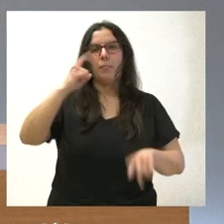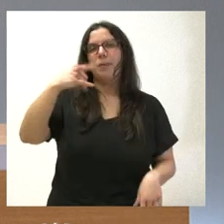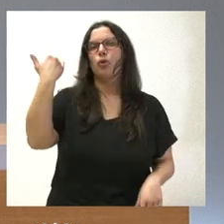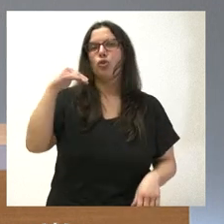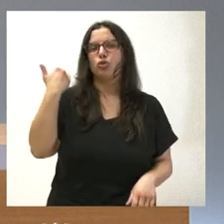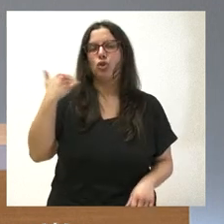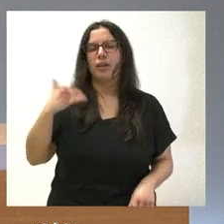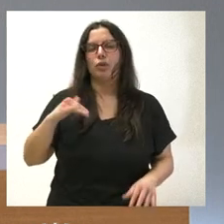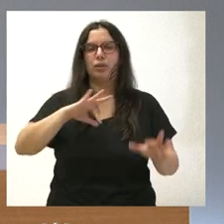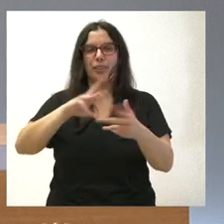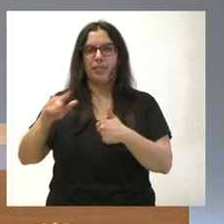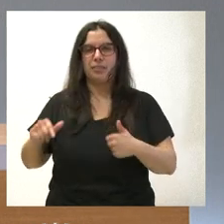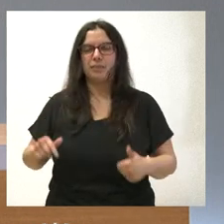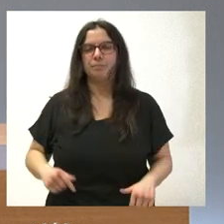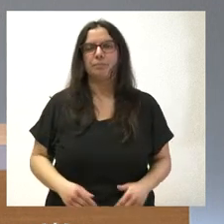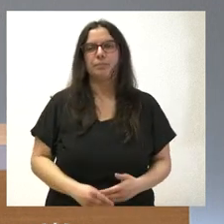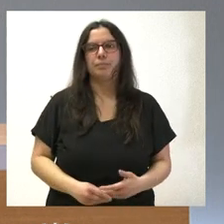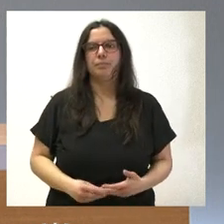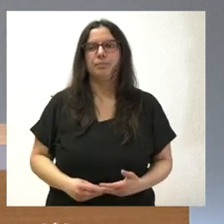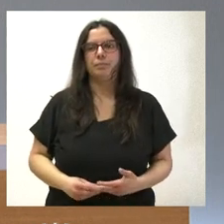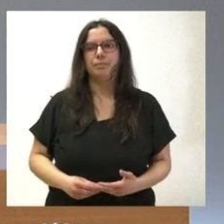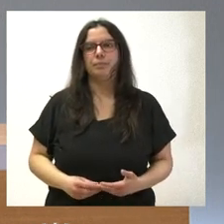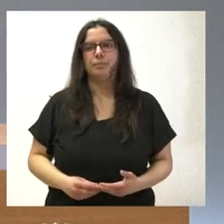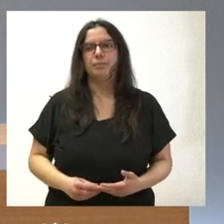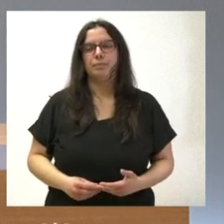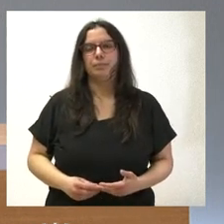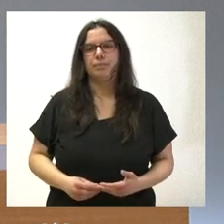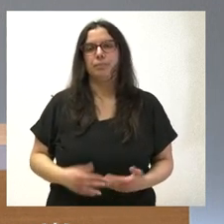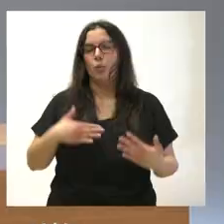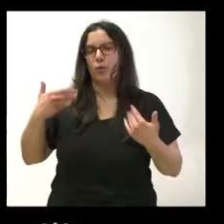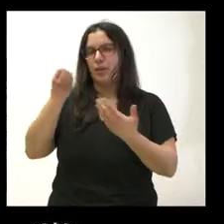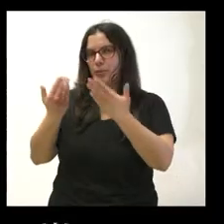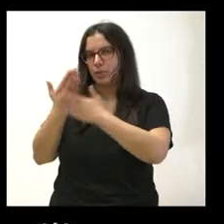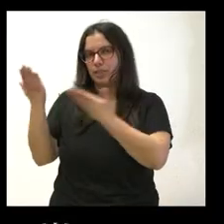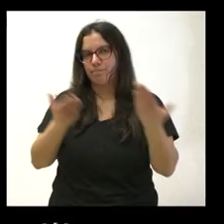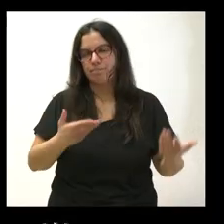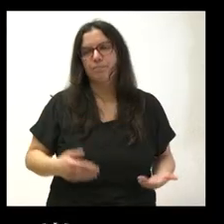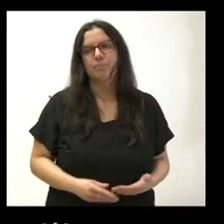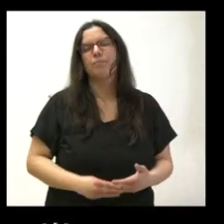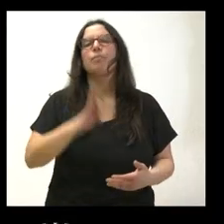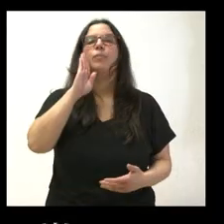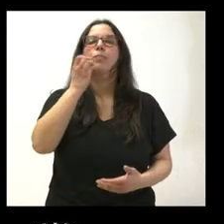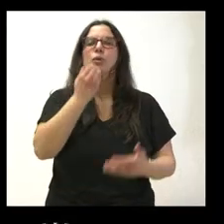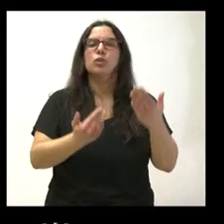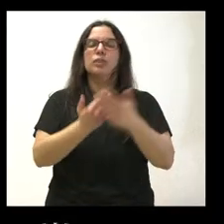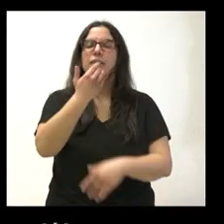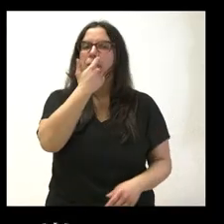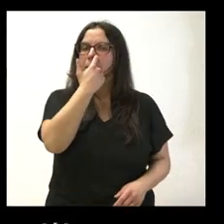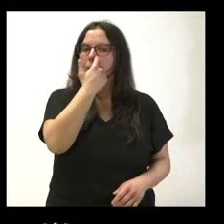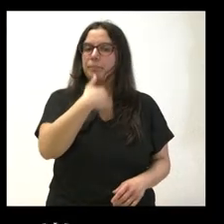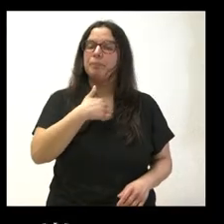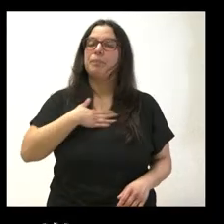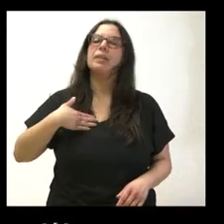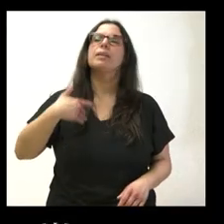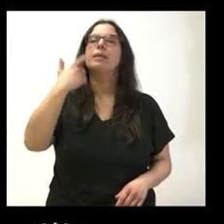con Soria noticias y con Encarna Muñoz cuando quieras Encarna adelante Buenos días Hola Buenos días Eh yo quería